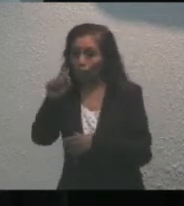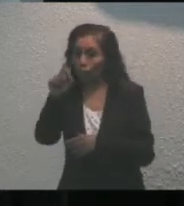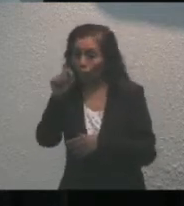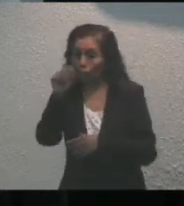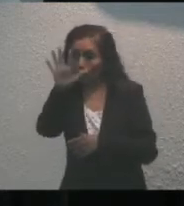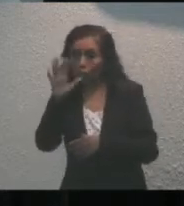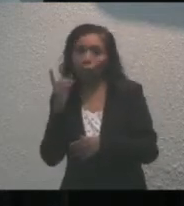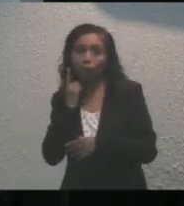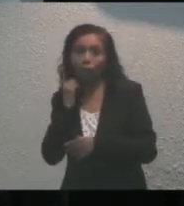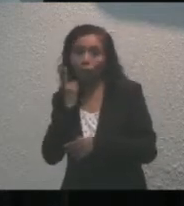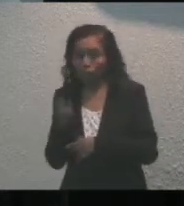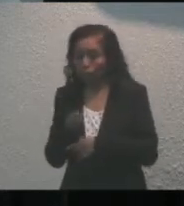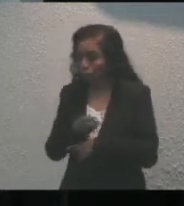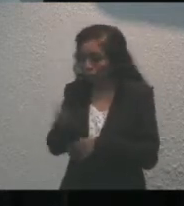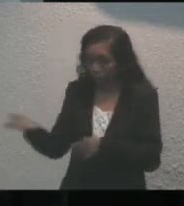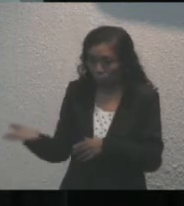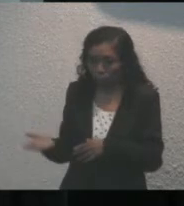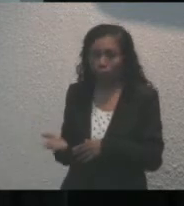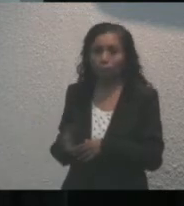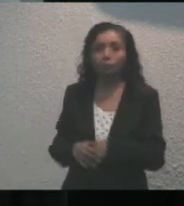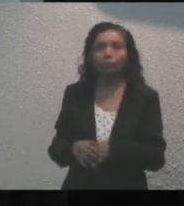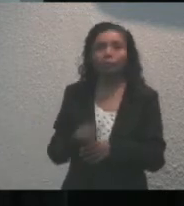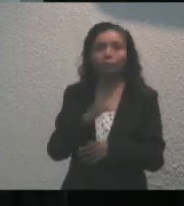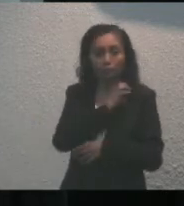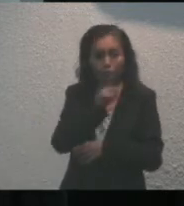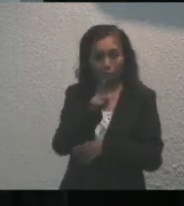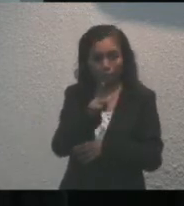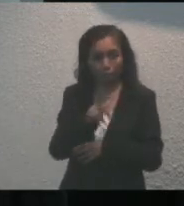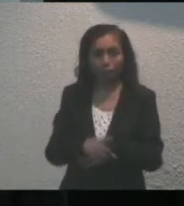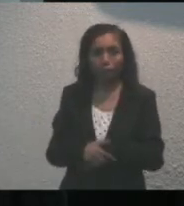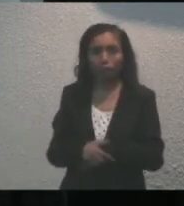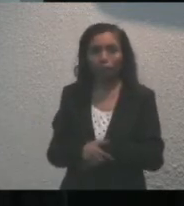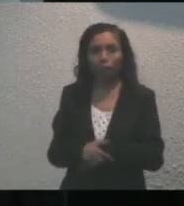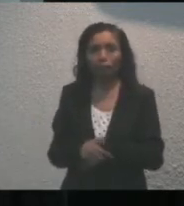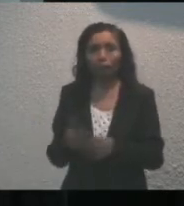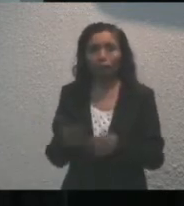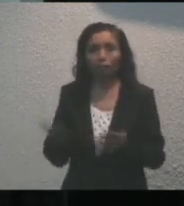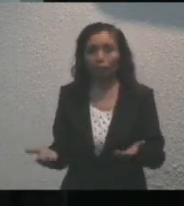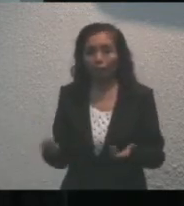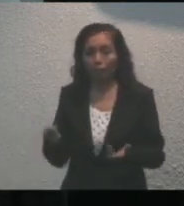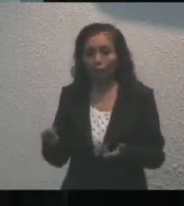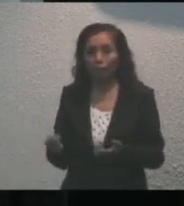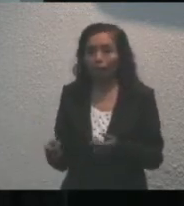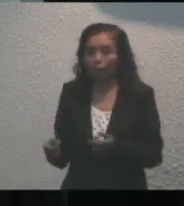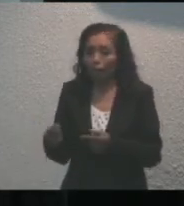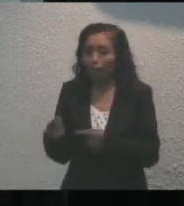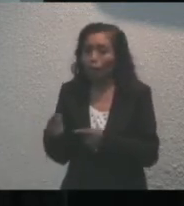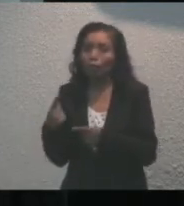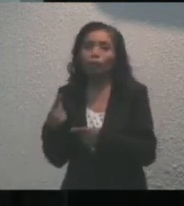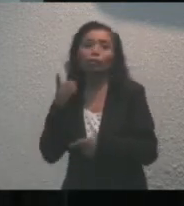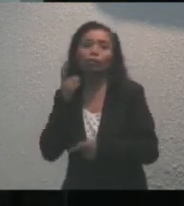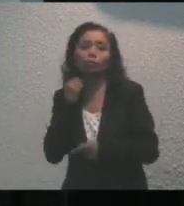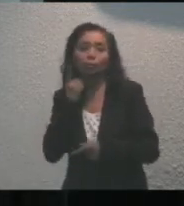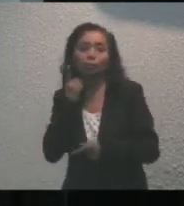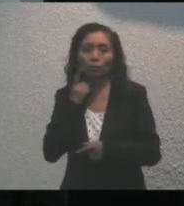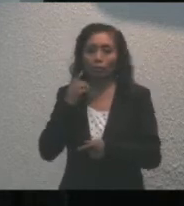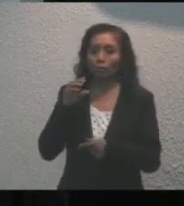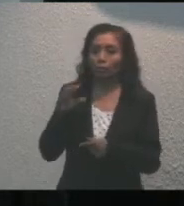diputados, y en especial al promovente de dicha iniciativa, el diputado Luis Fernando Chávez